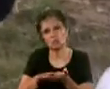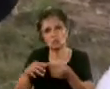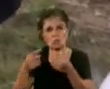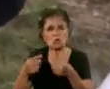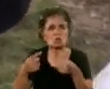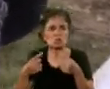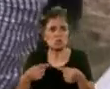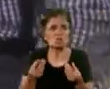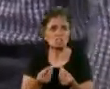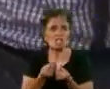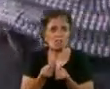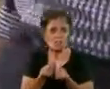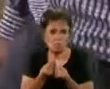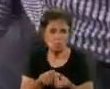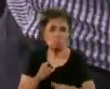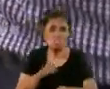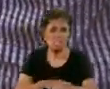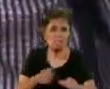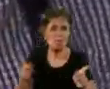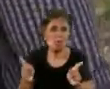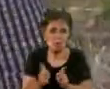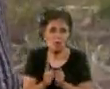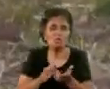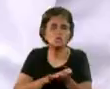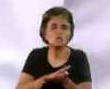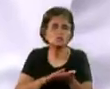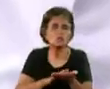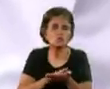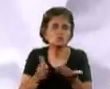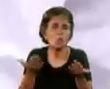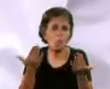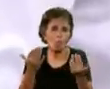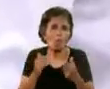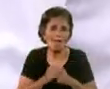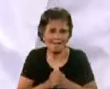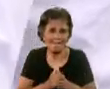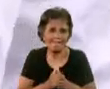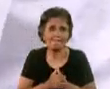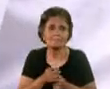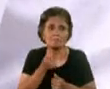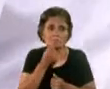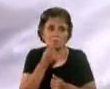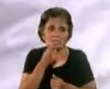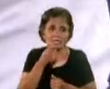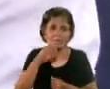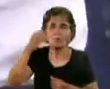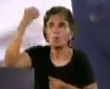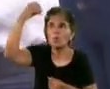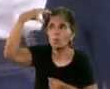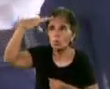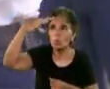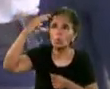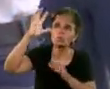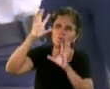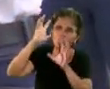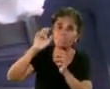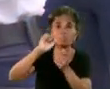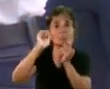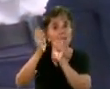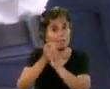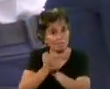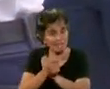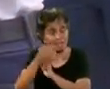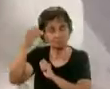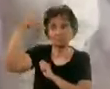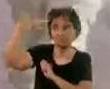pueden solucionar a cortísimo plazo que dependen de una microgestión, como por ejemplo cambiar una luminaria quemada, a cuestiones